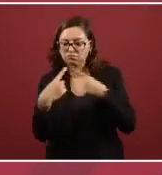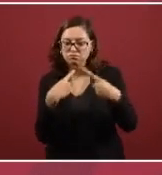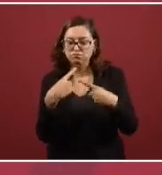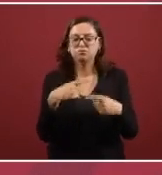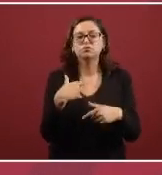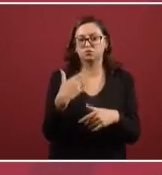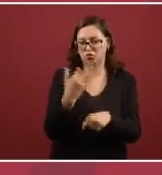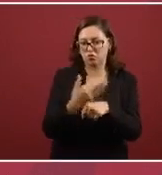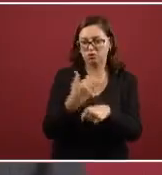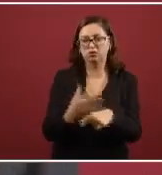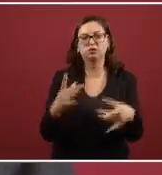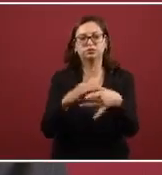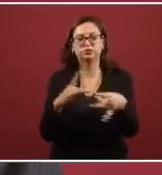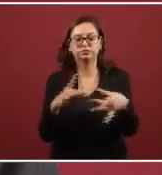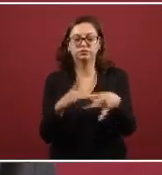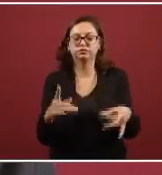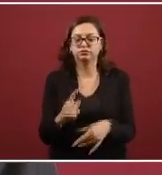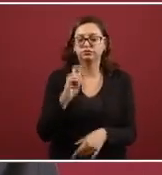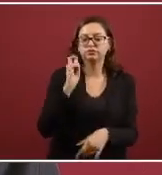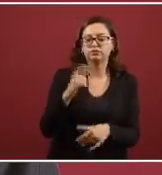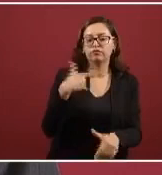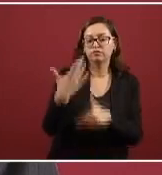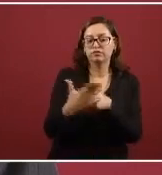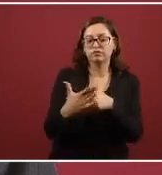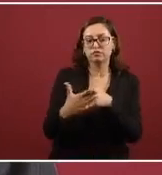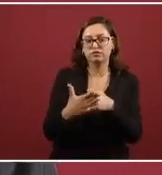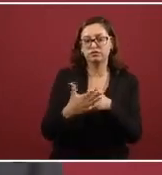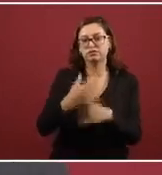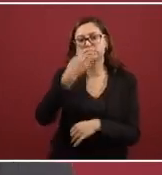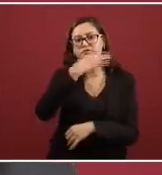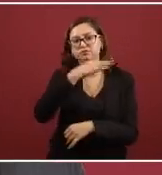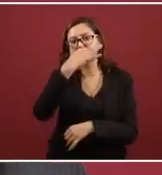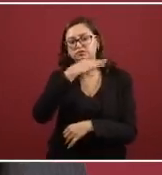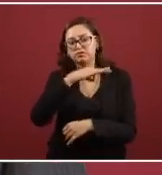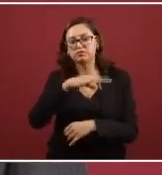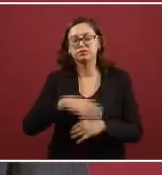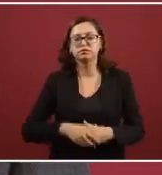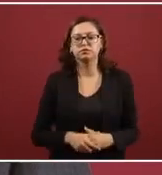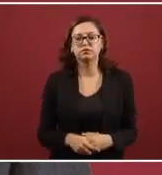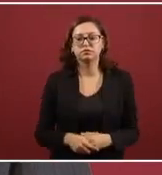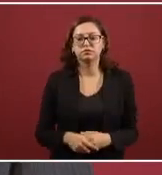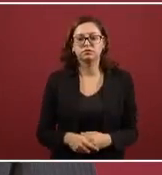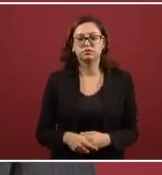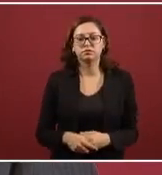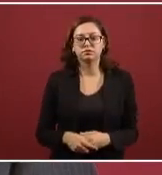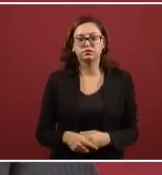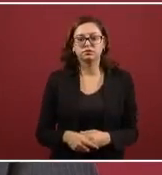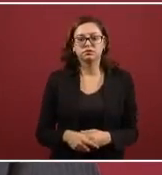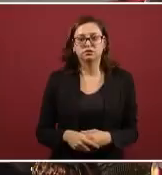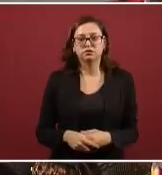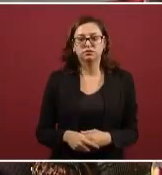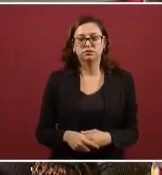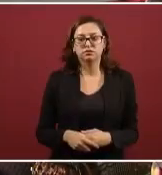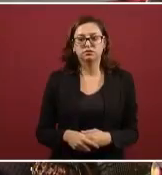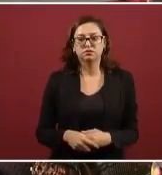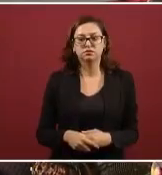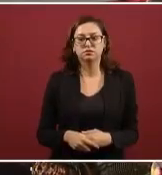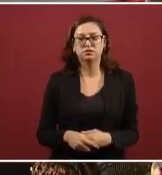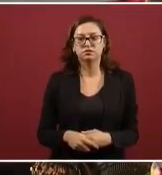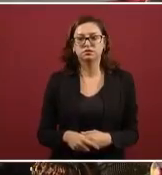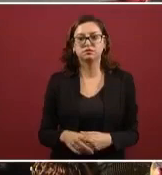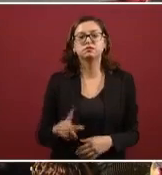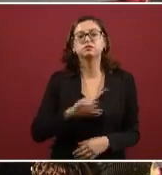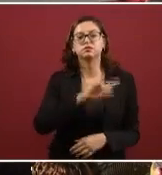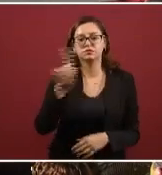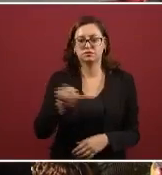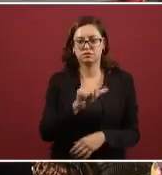consistir estas celebraciones. Y luego abrimos para preguntas